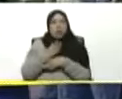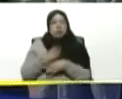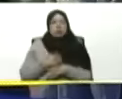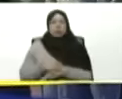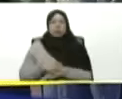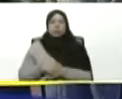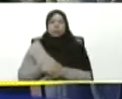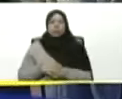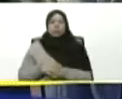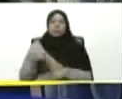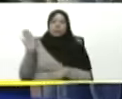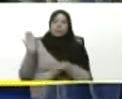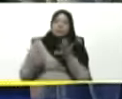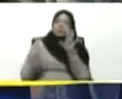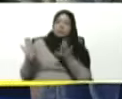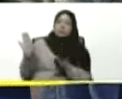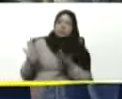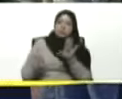en un lugar turístico.